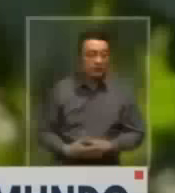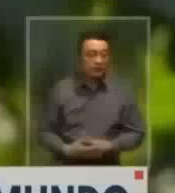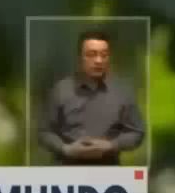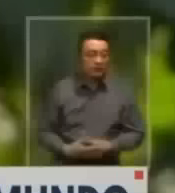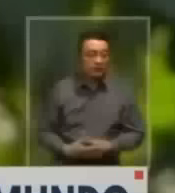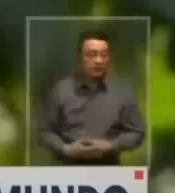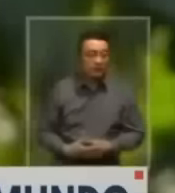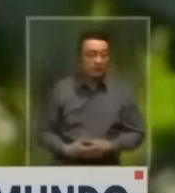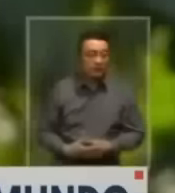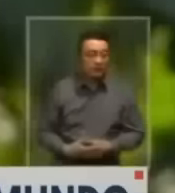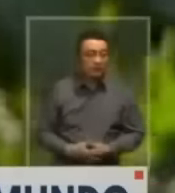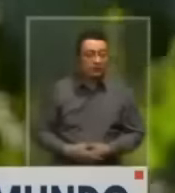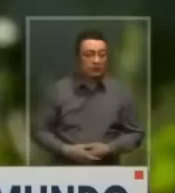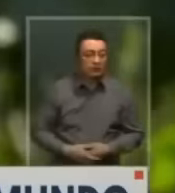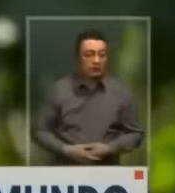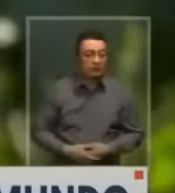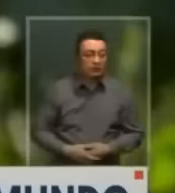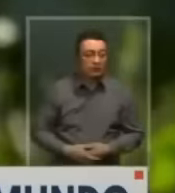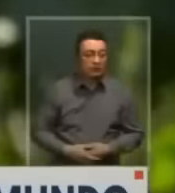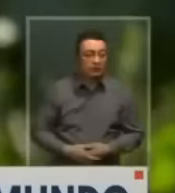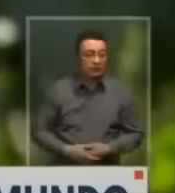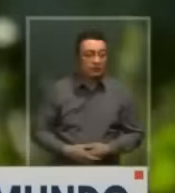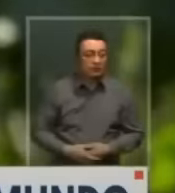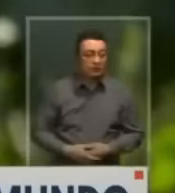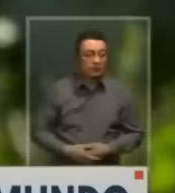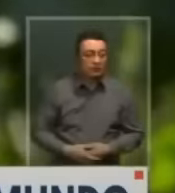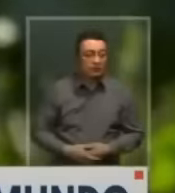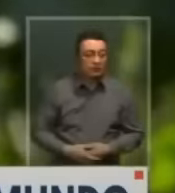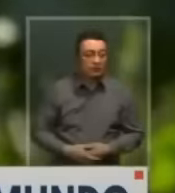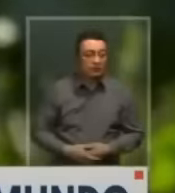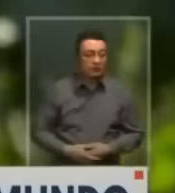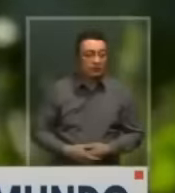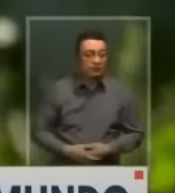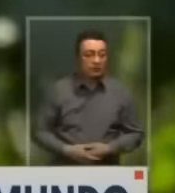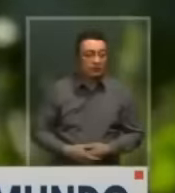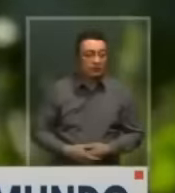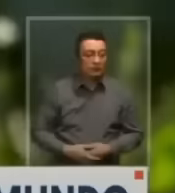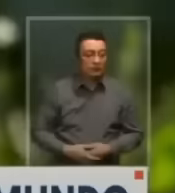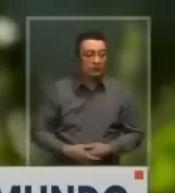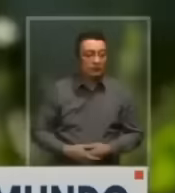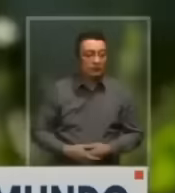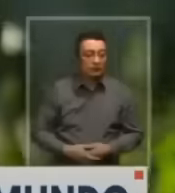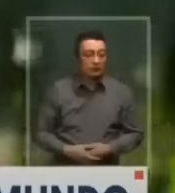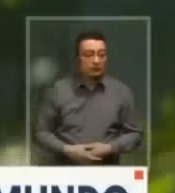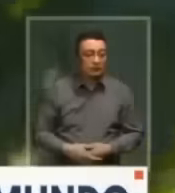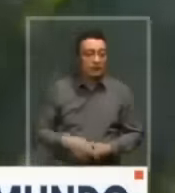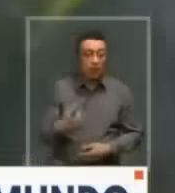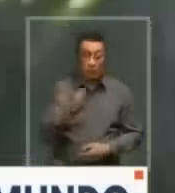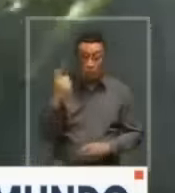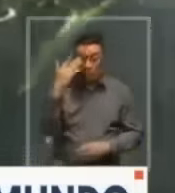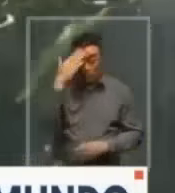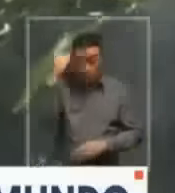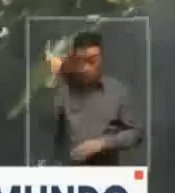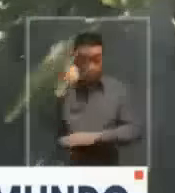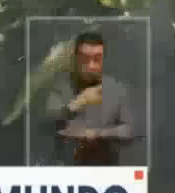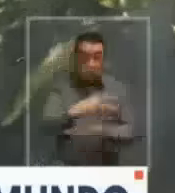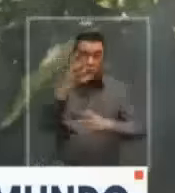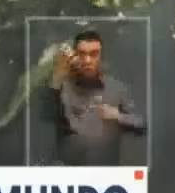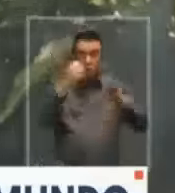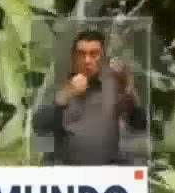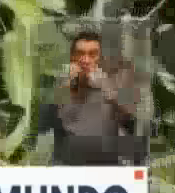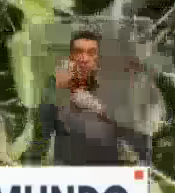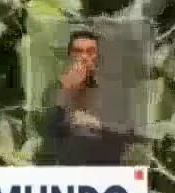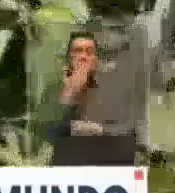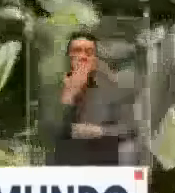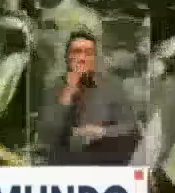para llenar eso. Acá capaz que no porque las frutas son más grandes, pero tenés que ir eligiendo. Tensa para sacar lo mejor de lo